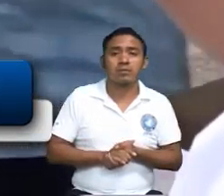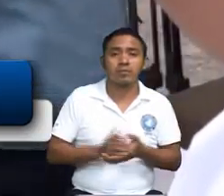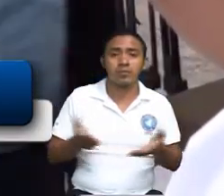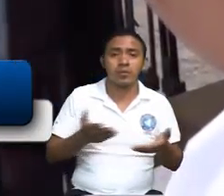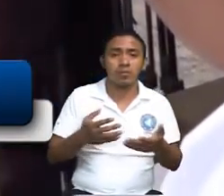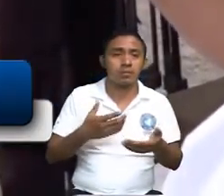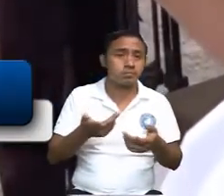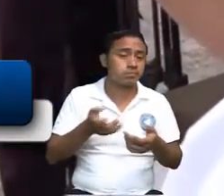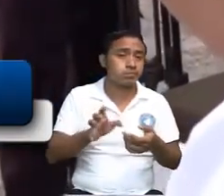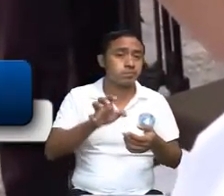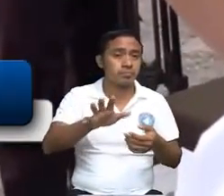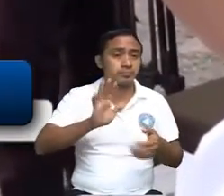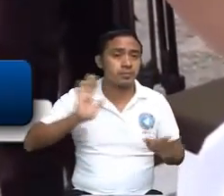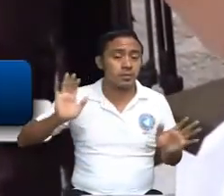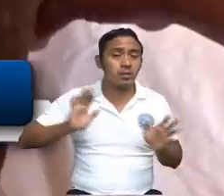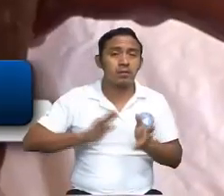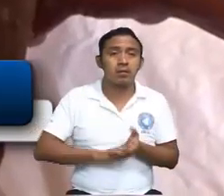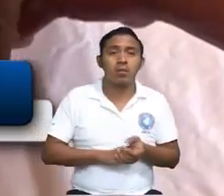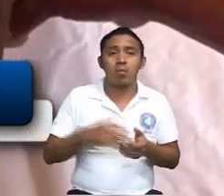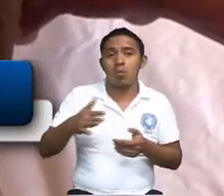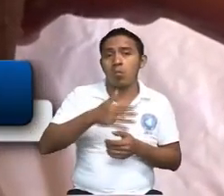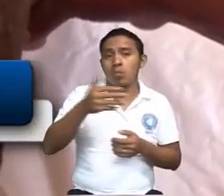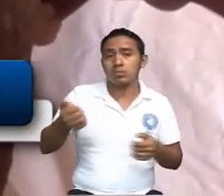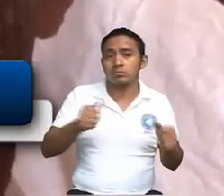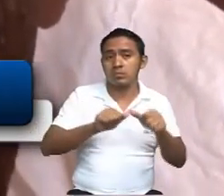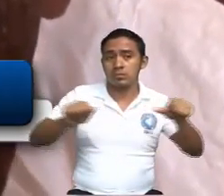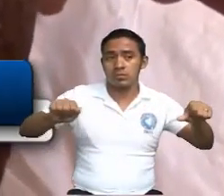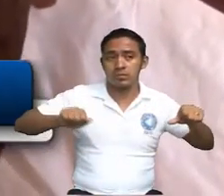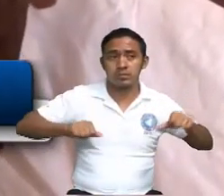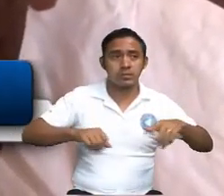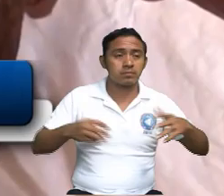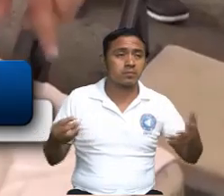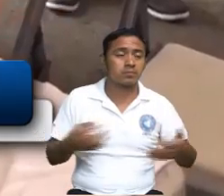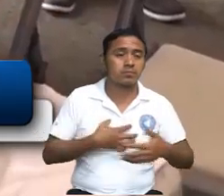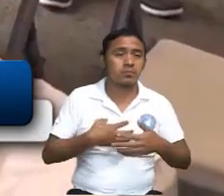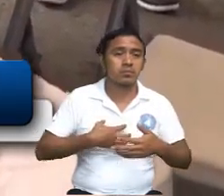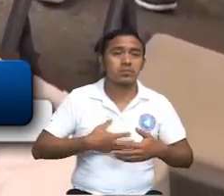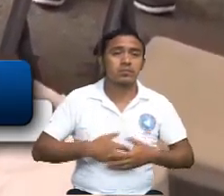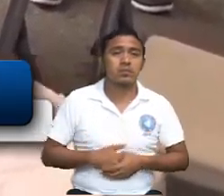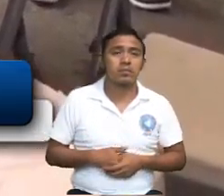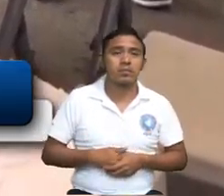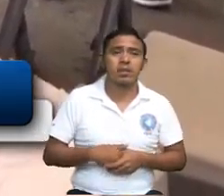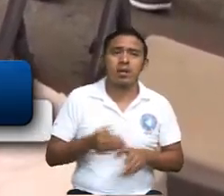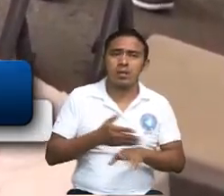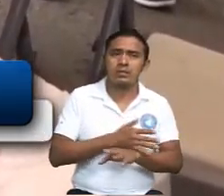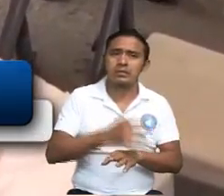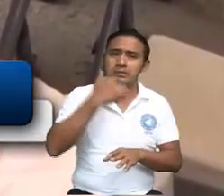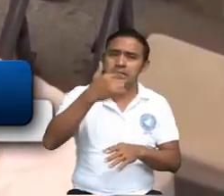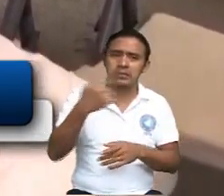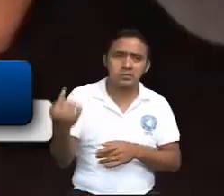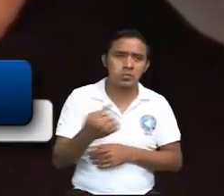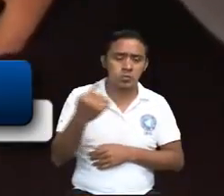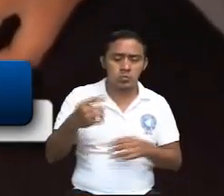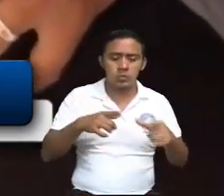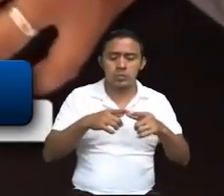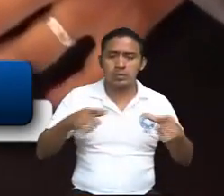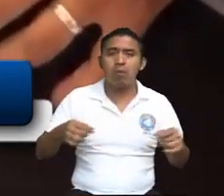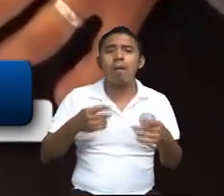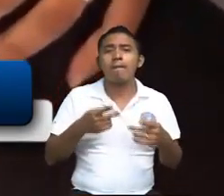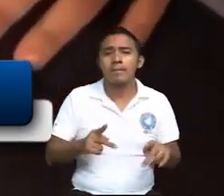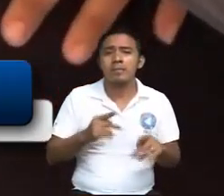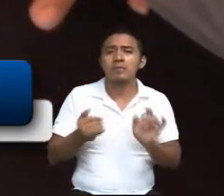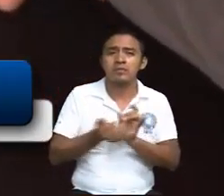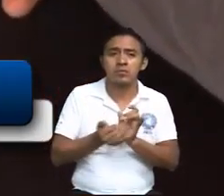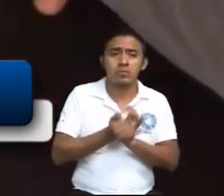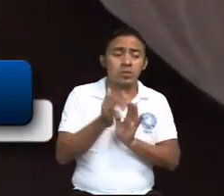a los perros o cualquier otro animal doméstico y le pueden transmitir el virus. Como decía, hay zonas todavía en Managua, pero en Managua, digamos, hay zonas